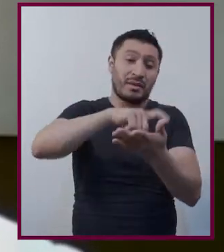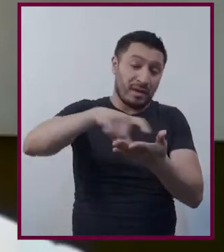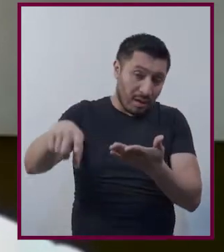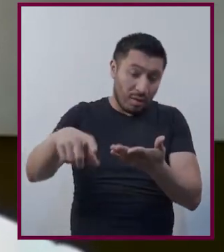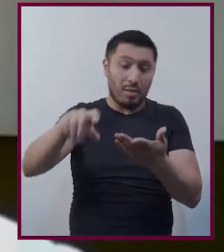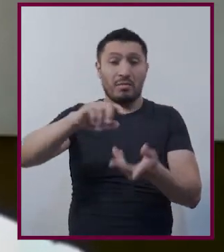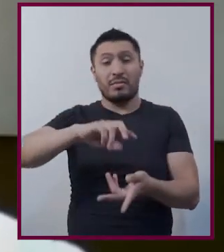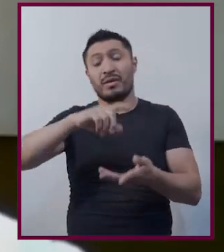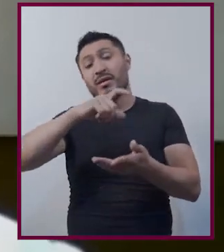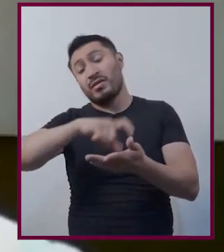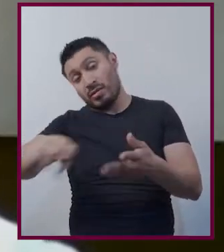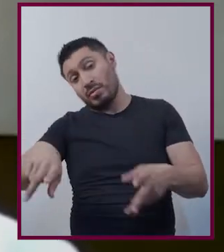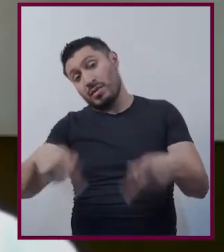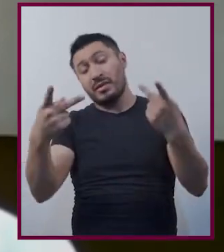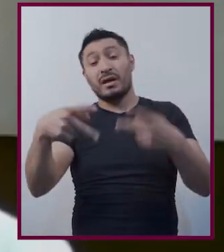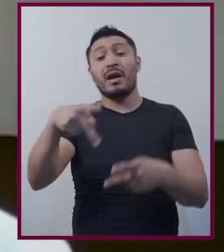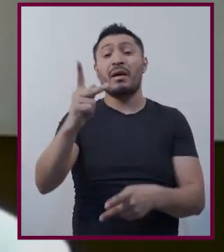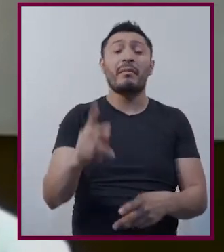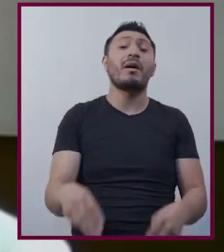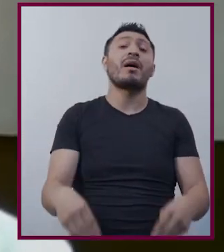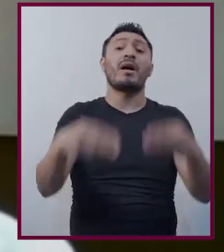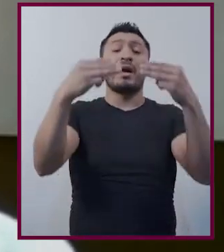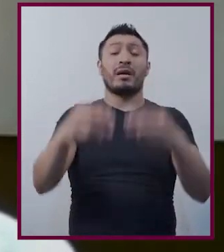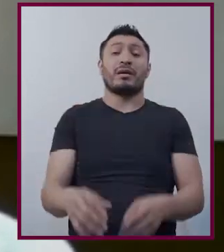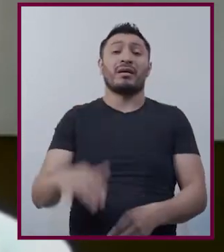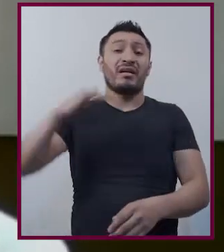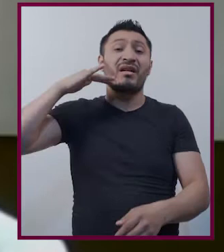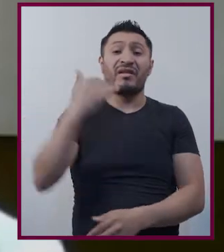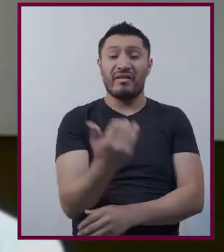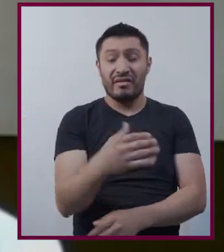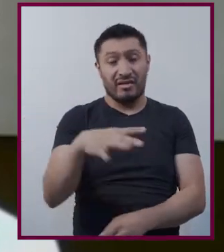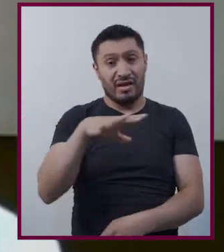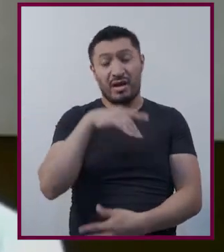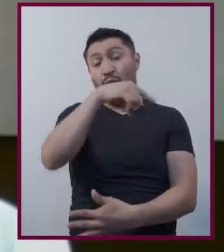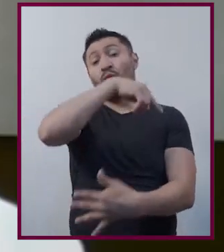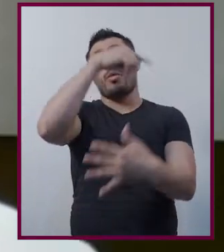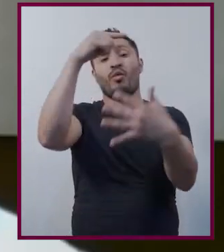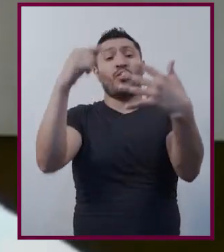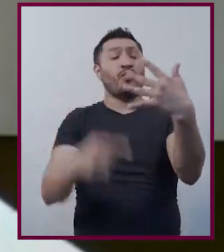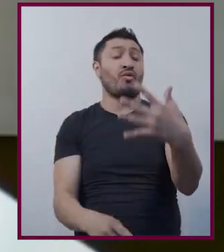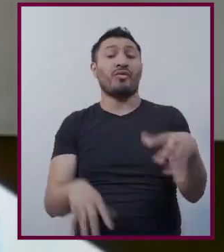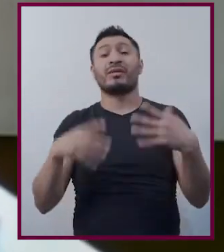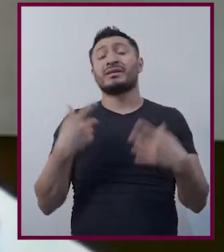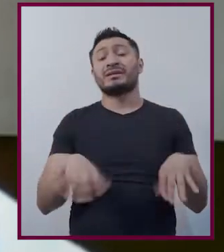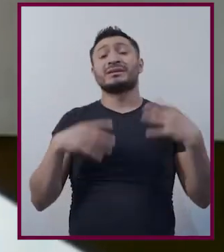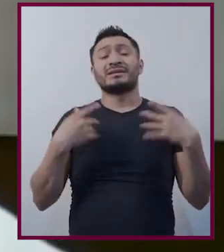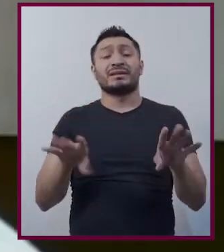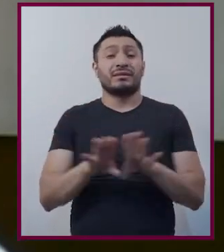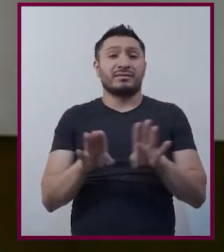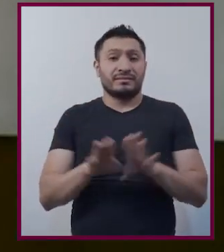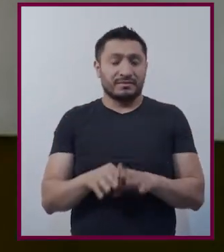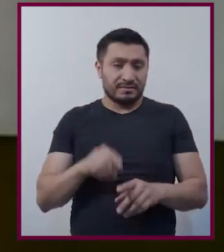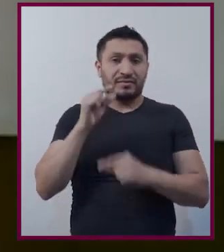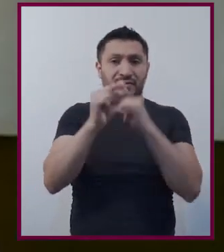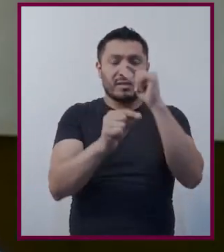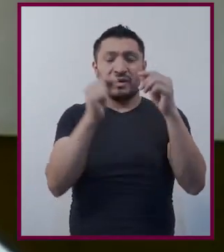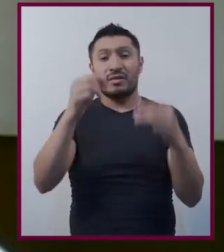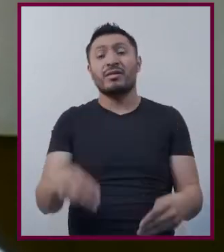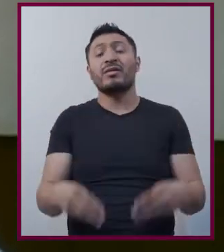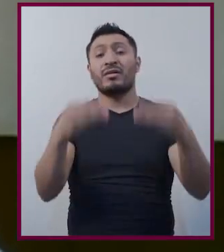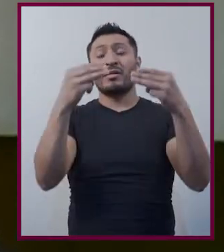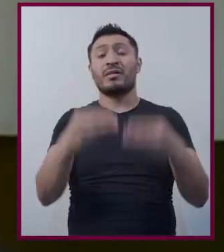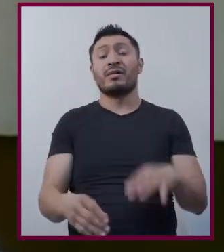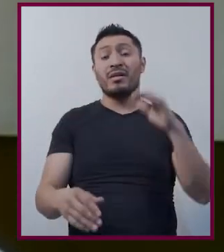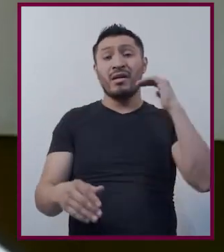un mercado imperfecto, de manera que hay muchos factores que llevan a que en este mercado